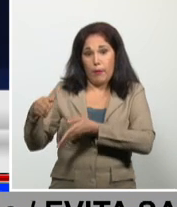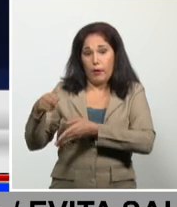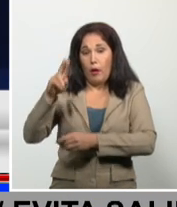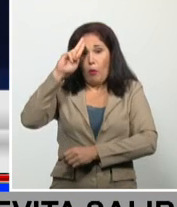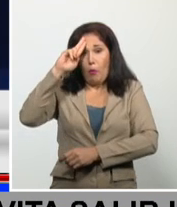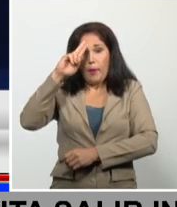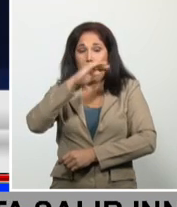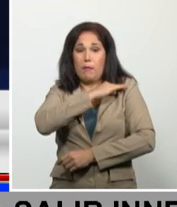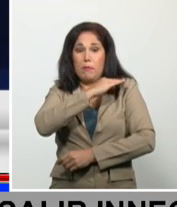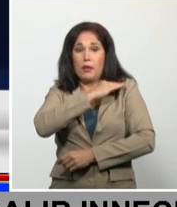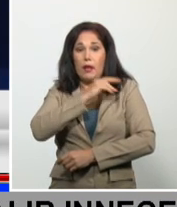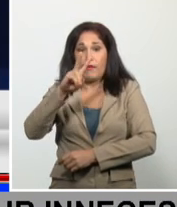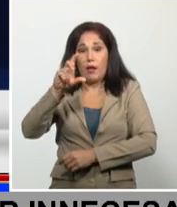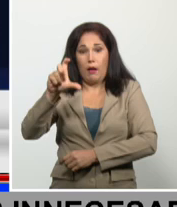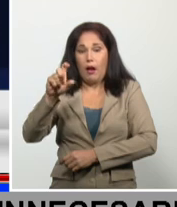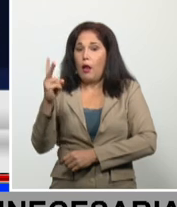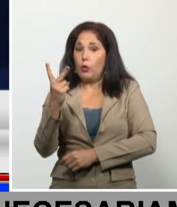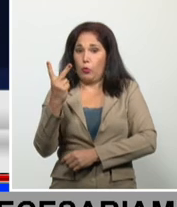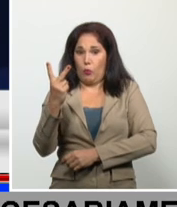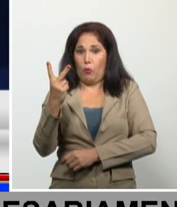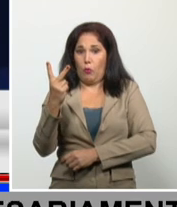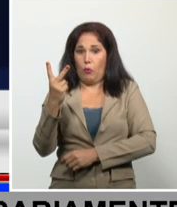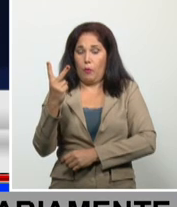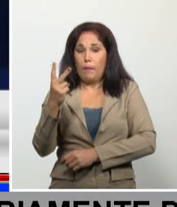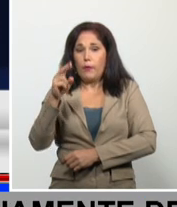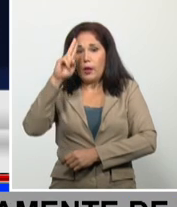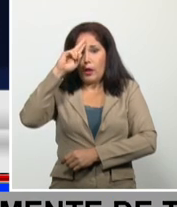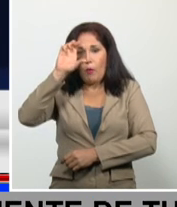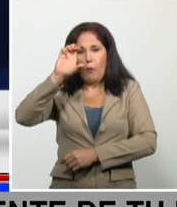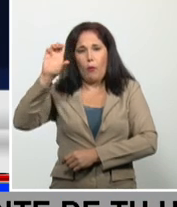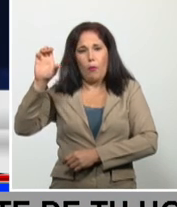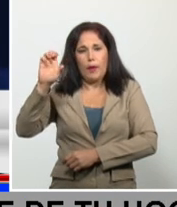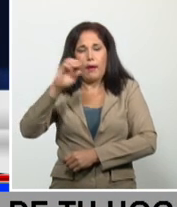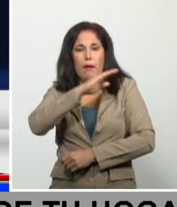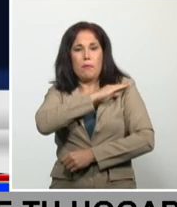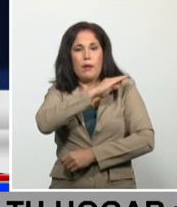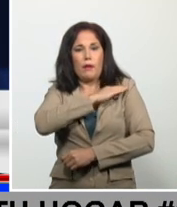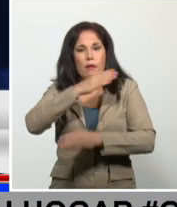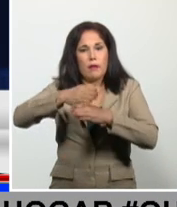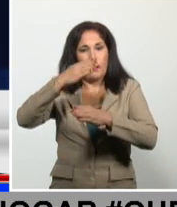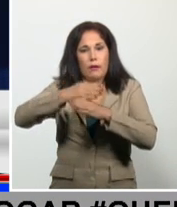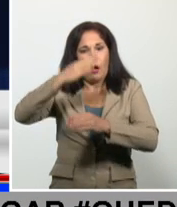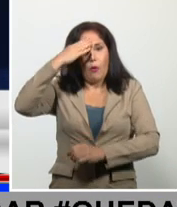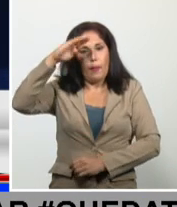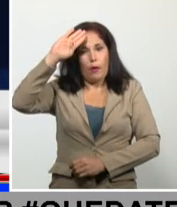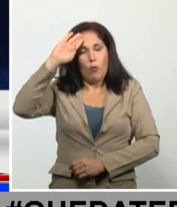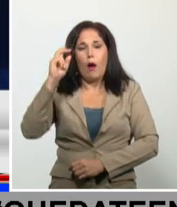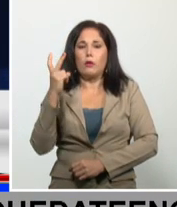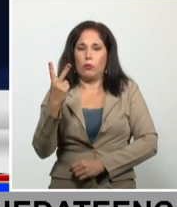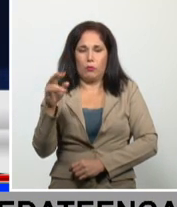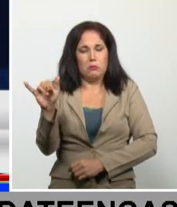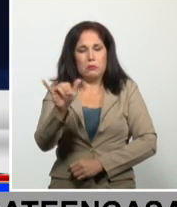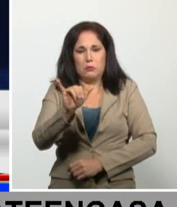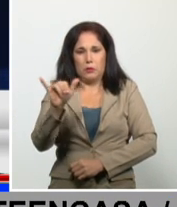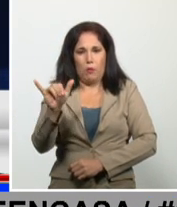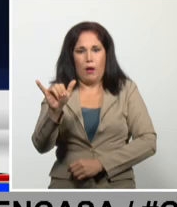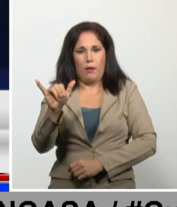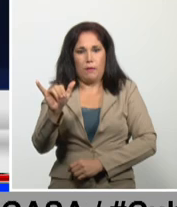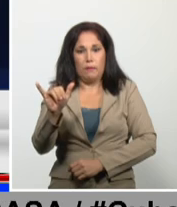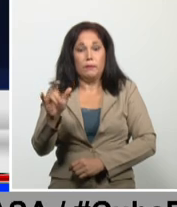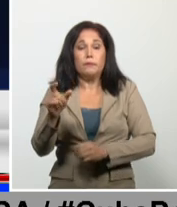militar de Villa Clara hay 2 y en el hospital militar de Santiago de Cuba hay 2 también. De